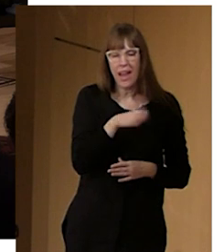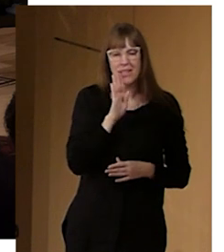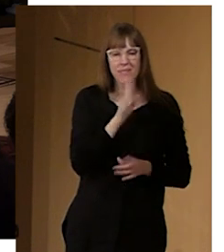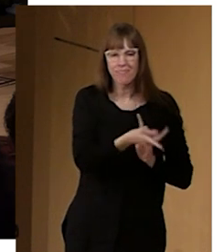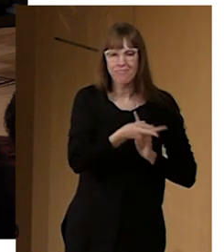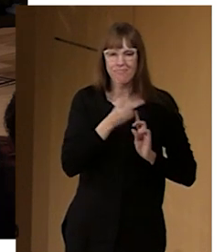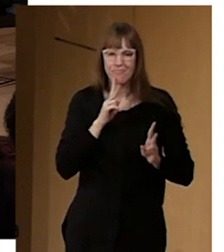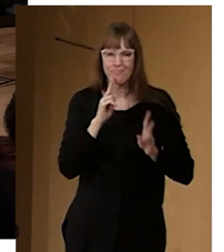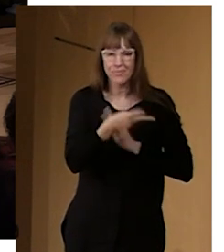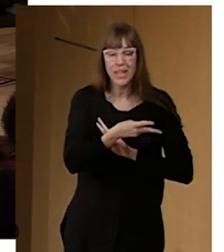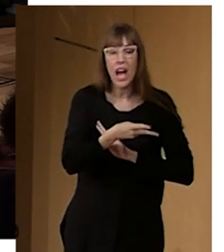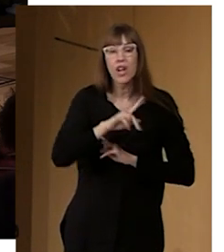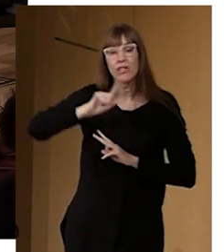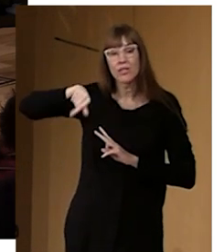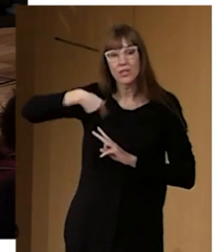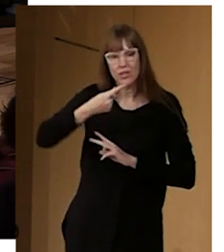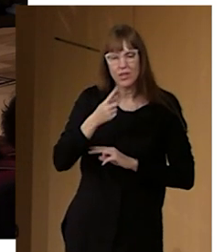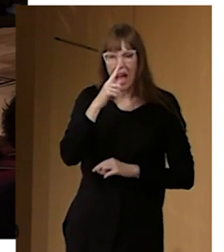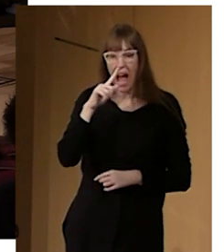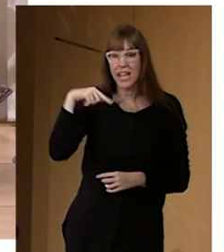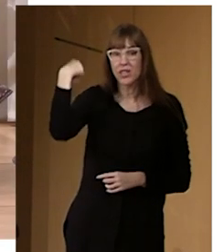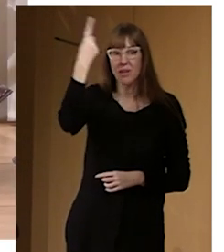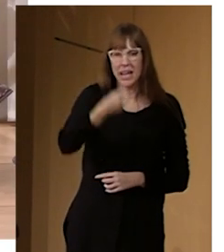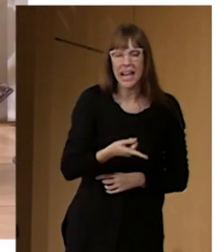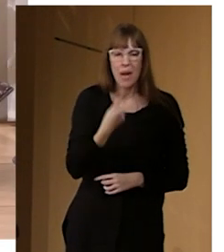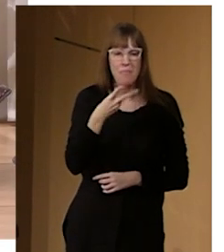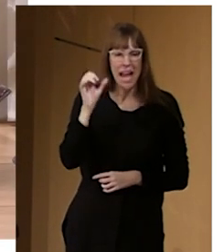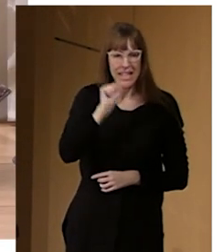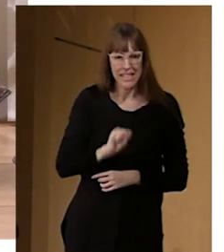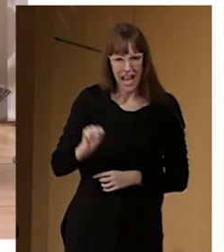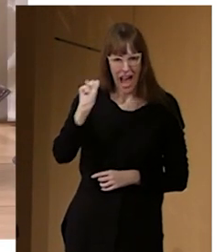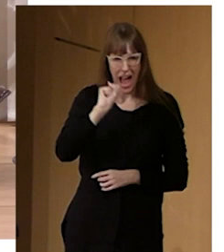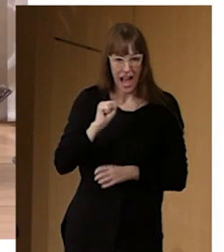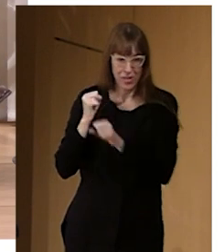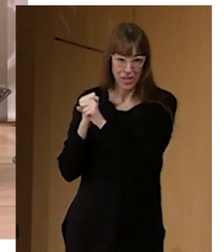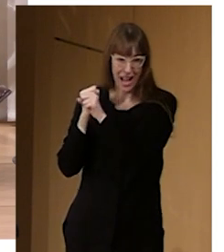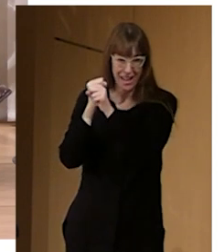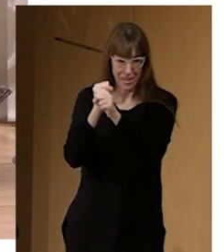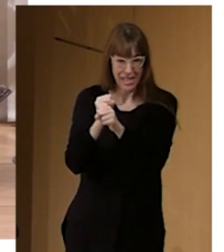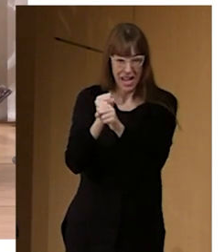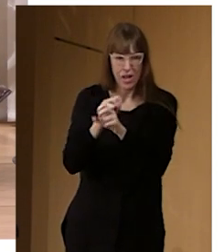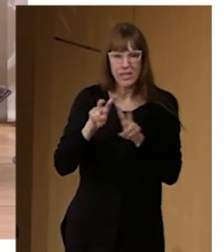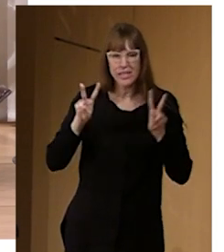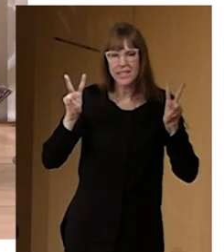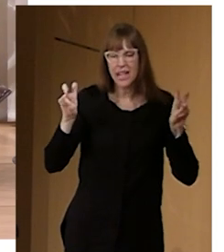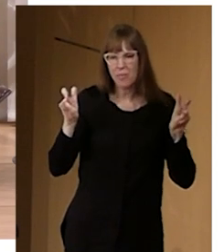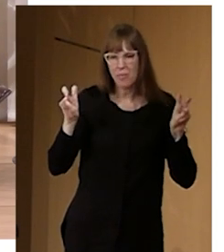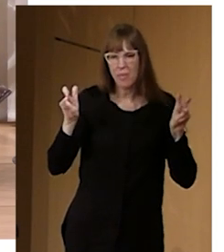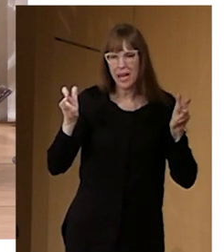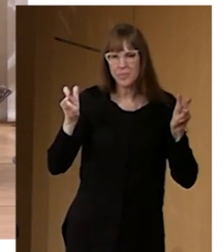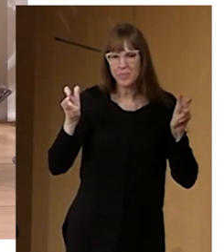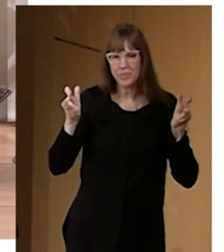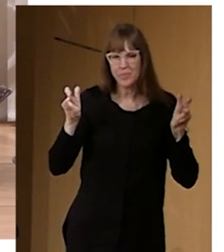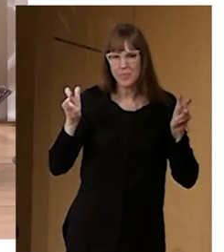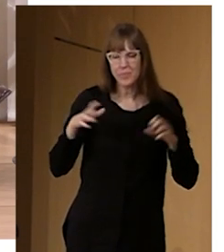año que viene ya cumplimos 20 años cumpliremos 20 años de de esta era podríamos decir ya contemporánea de de de ese